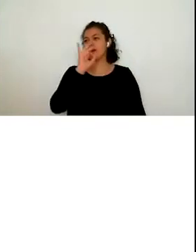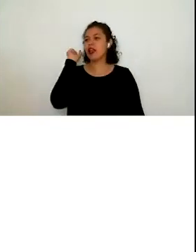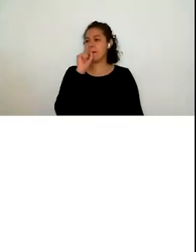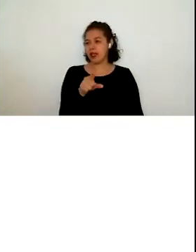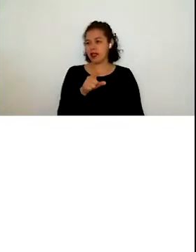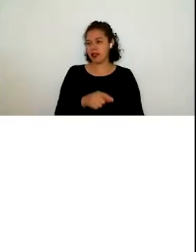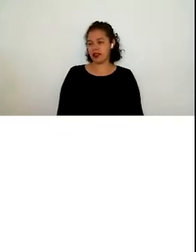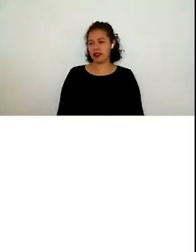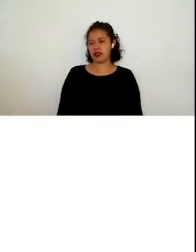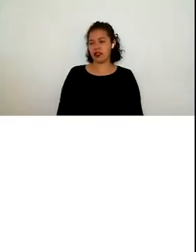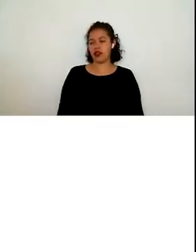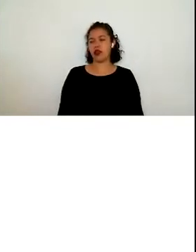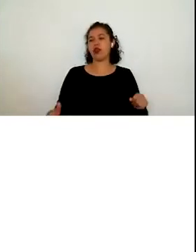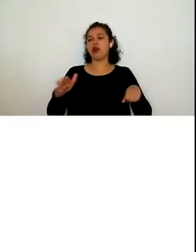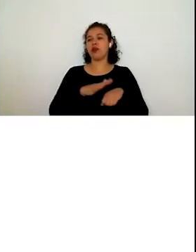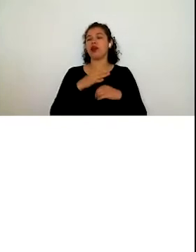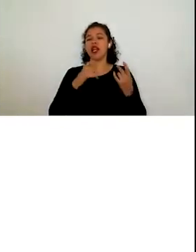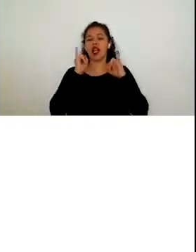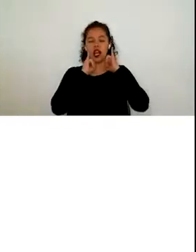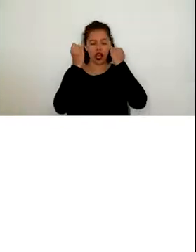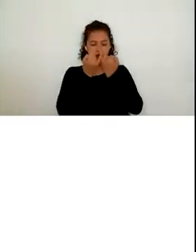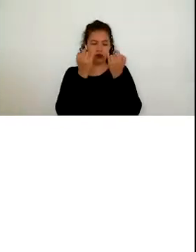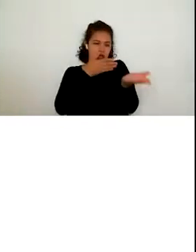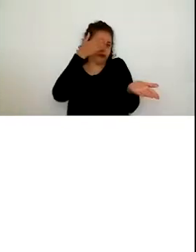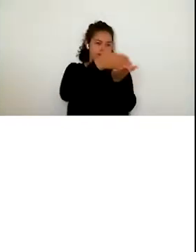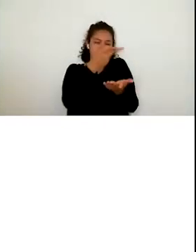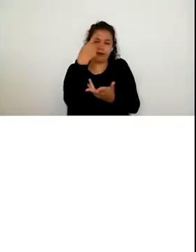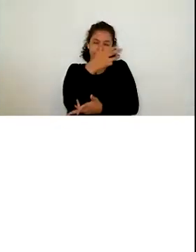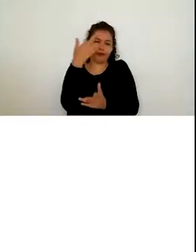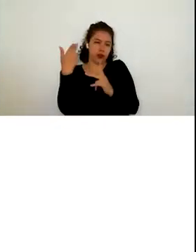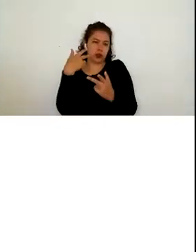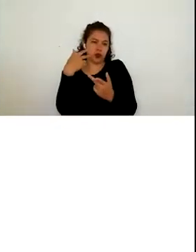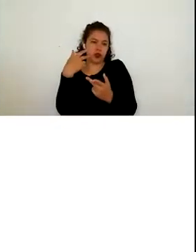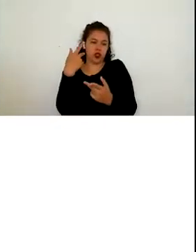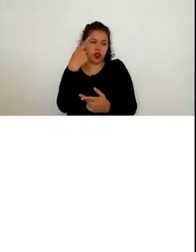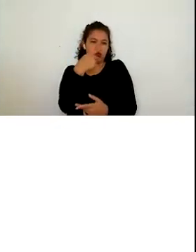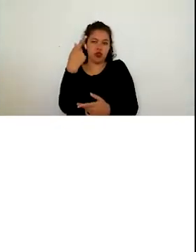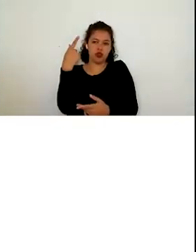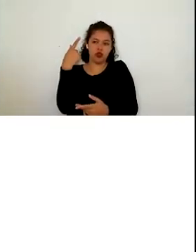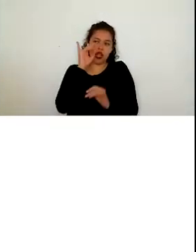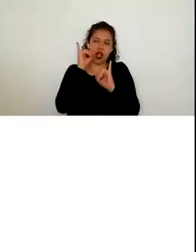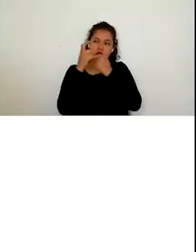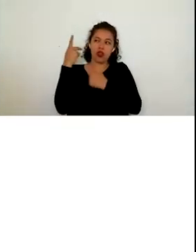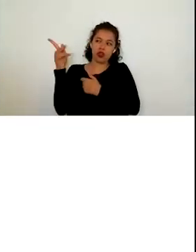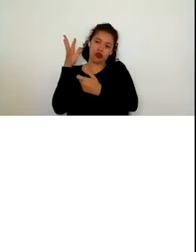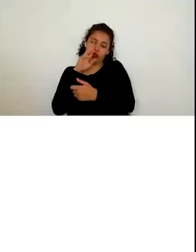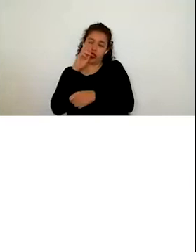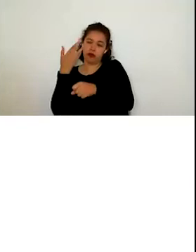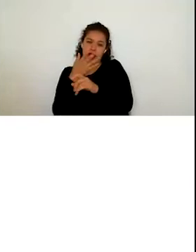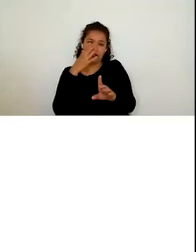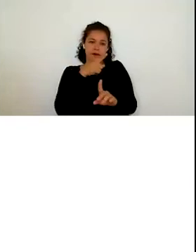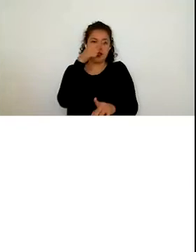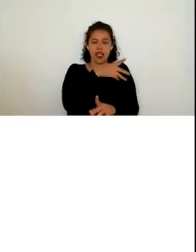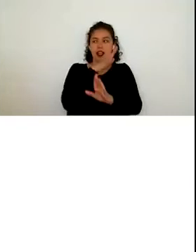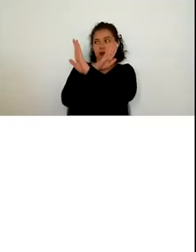pues está obstaculizando que la Junta cumpla con las atribuciones que tiene. Y